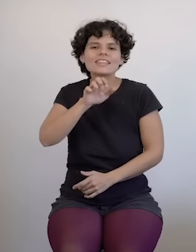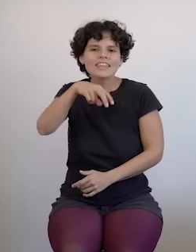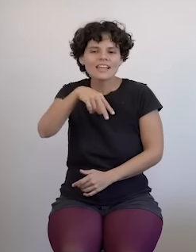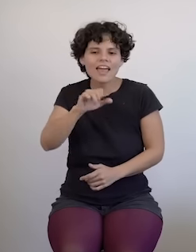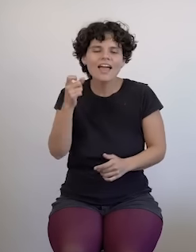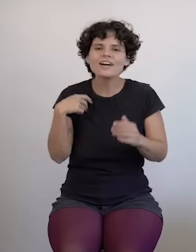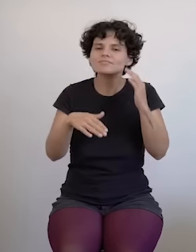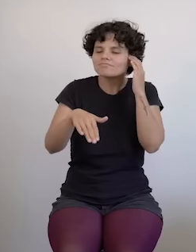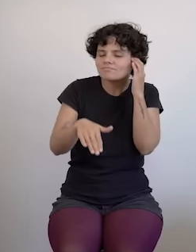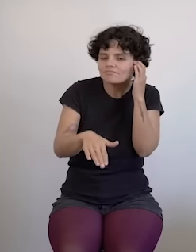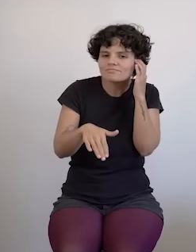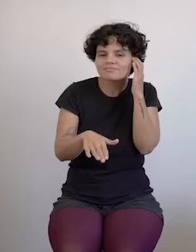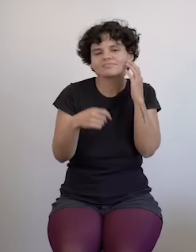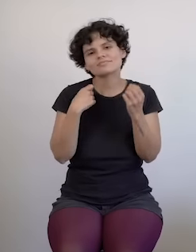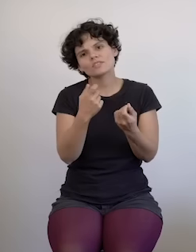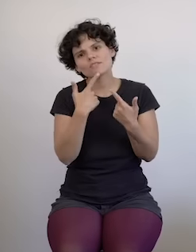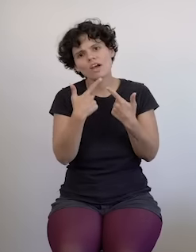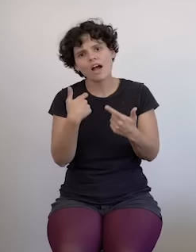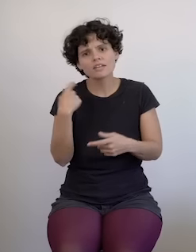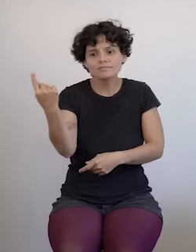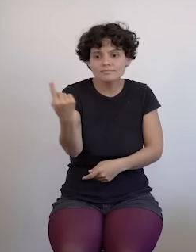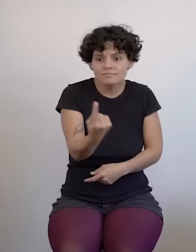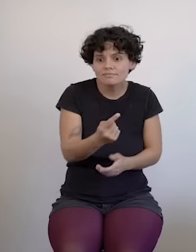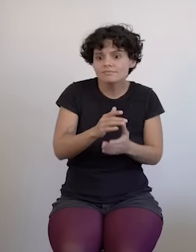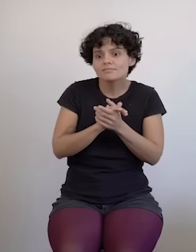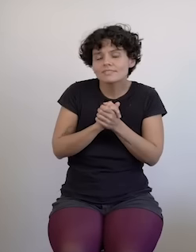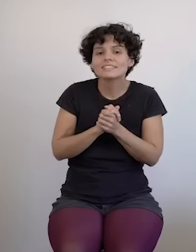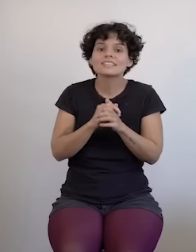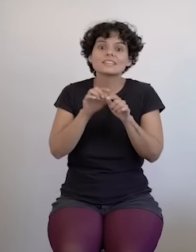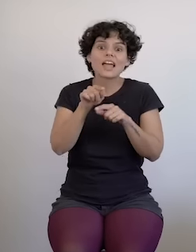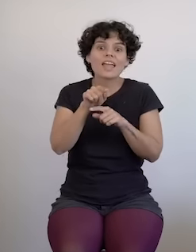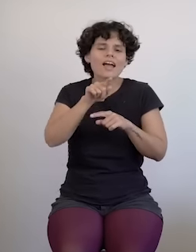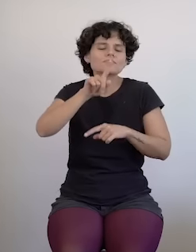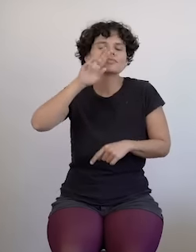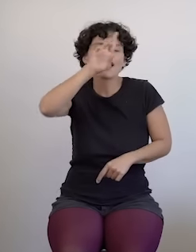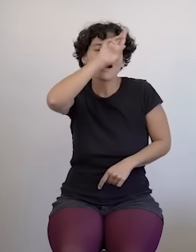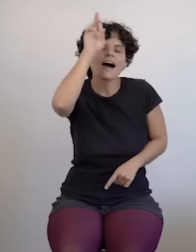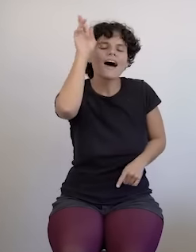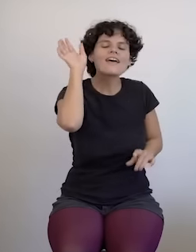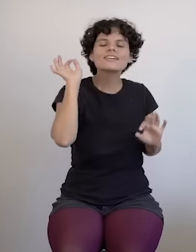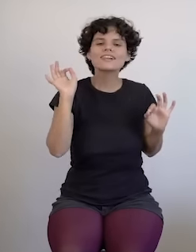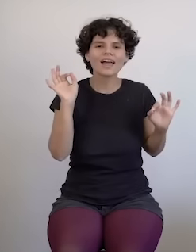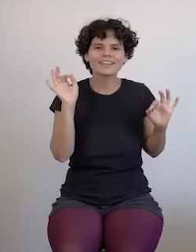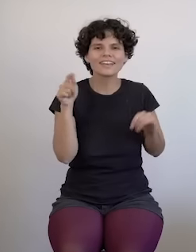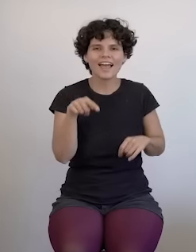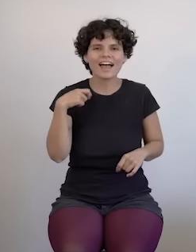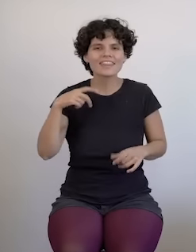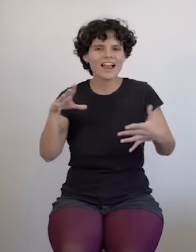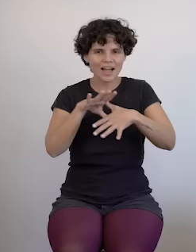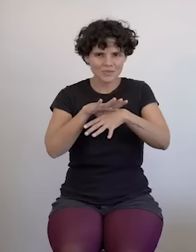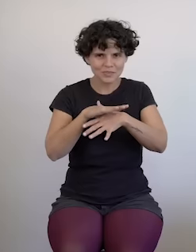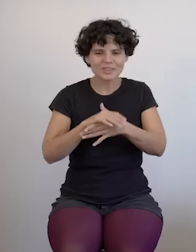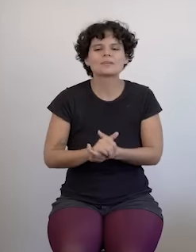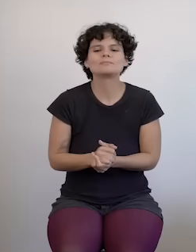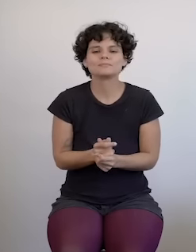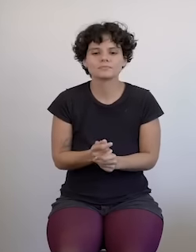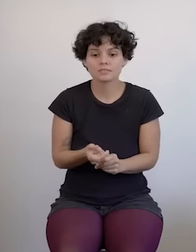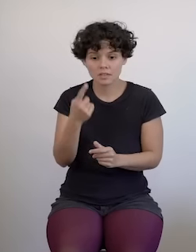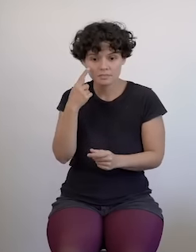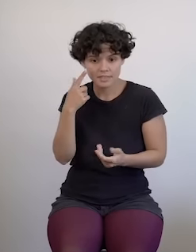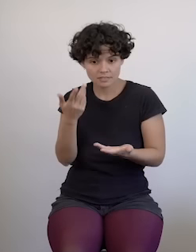qué placer. ¿Cómo estás? Muy bien. Bacán tenerte aquí. Igual, conocerte para mí también. La reina de la junta. Sí,